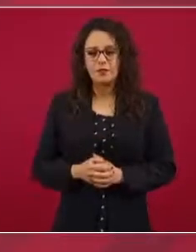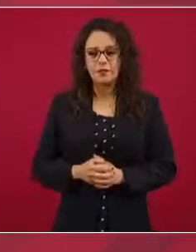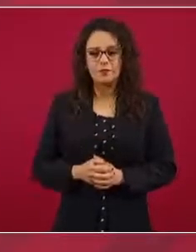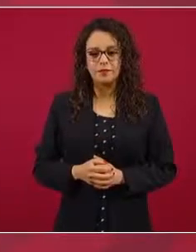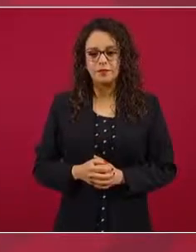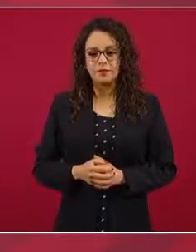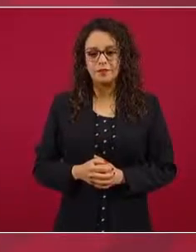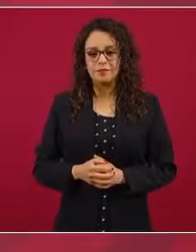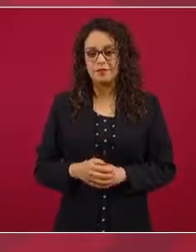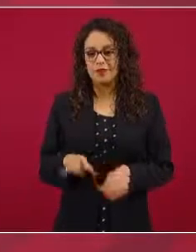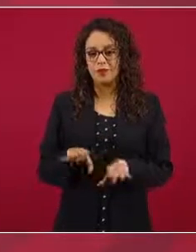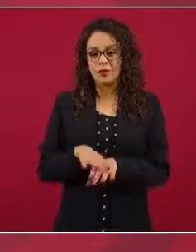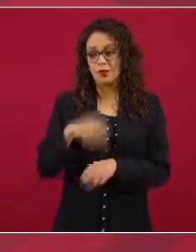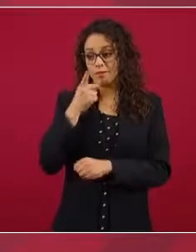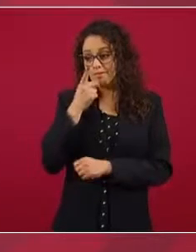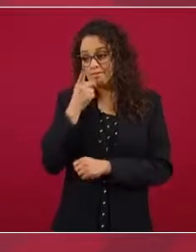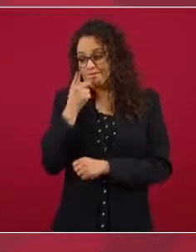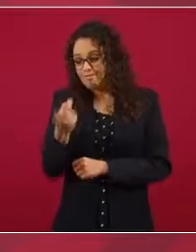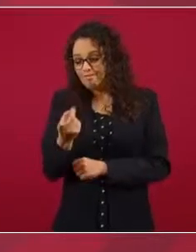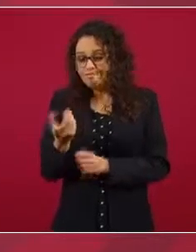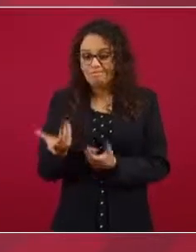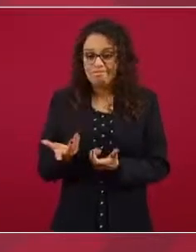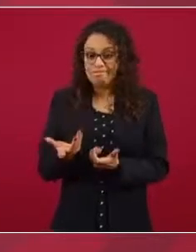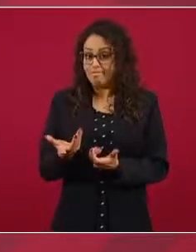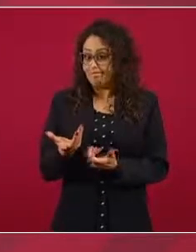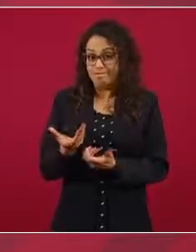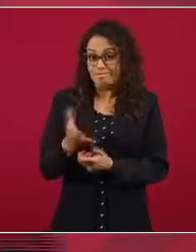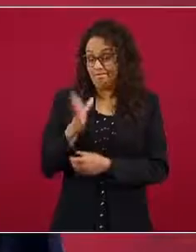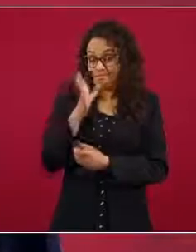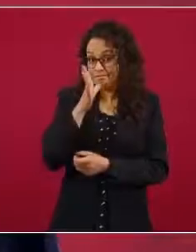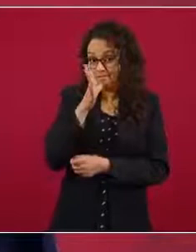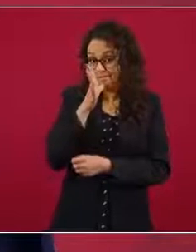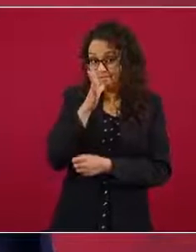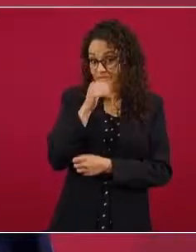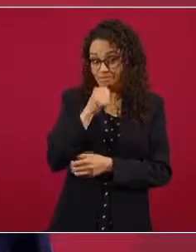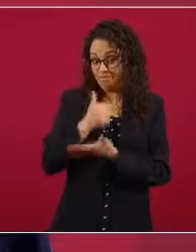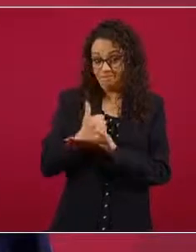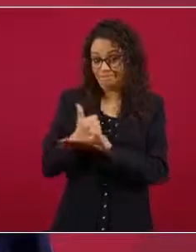decir, pues fíjate que no puedo,